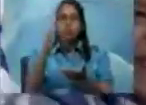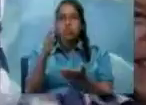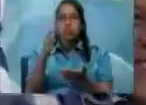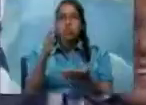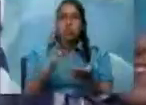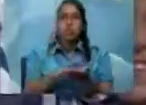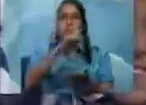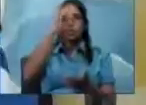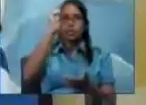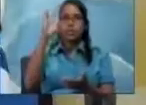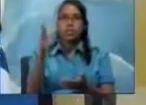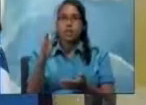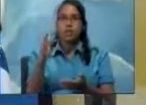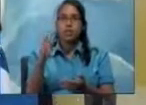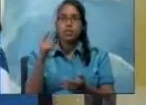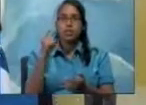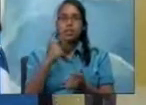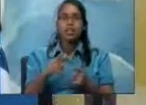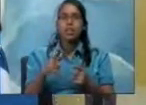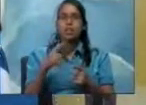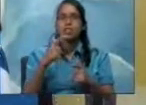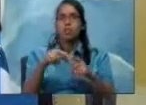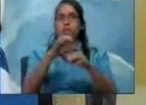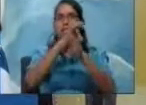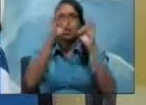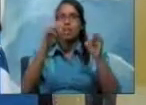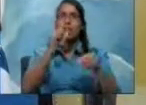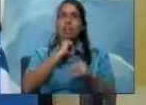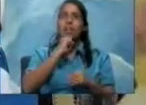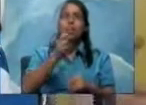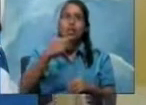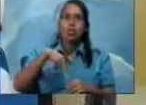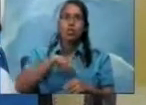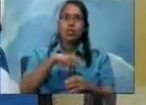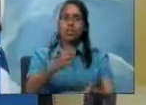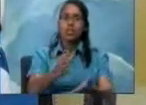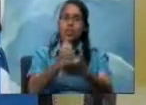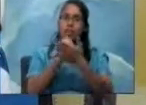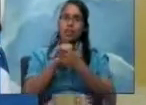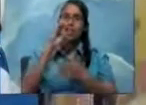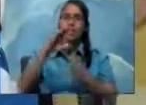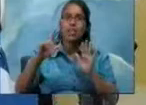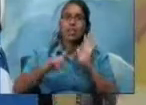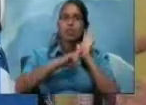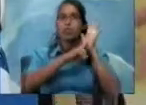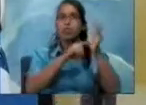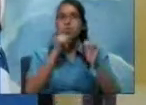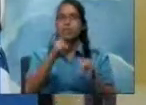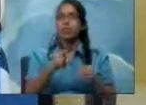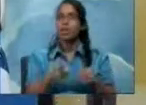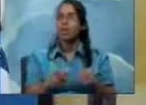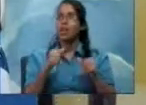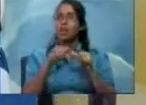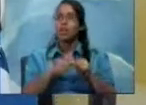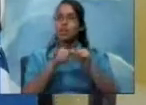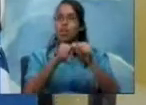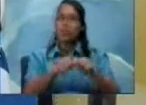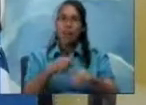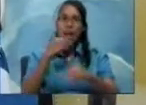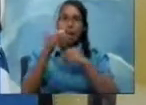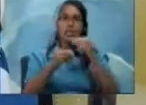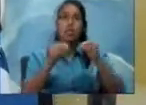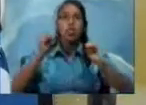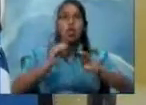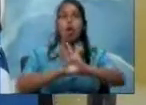Dios de tal manera que él es nuestro ayudador le estaba demostrando a ellos que él continúa haciendo los